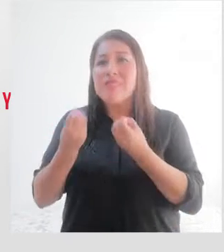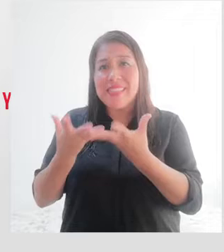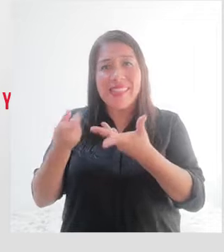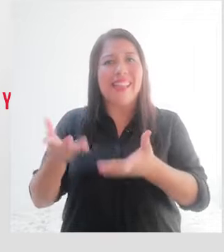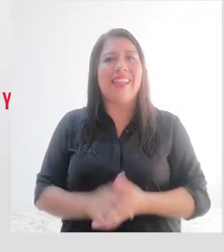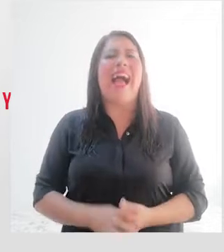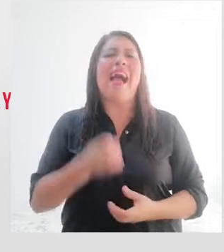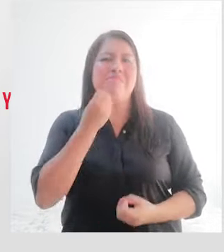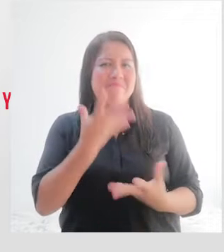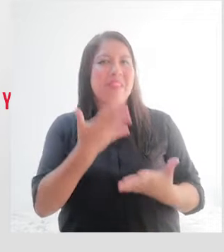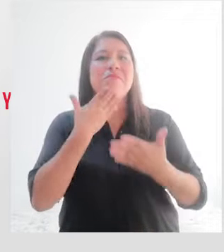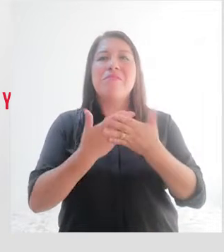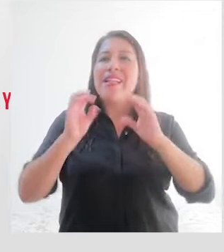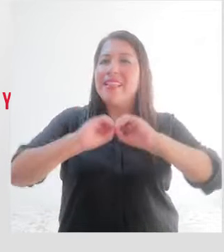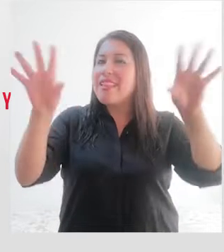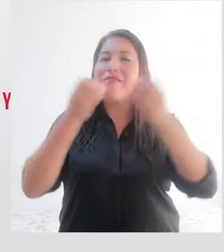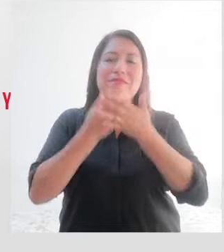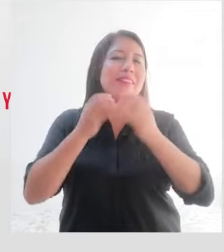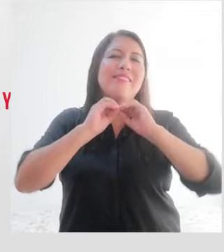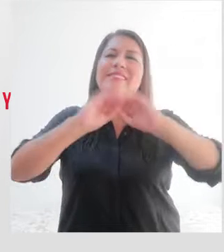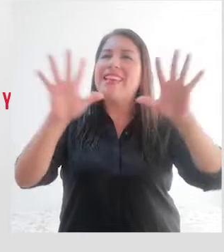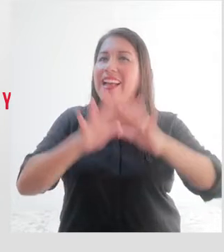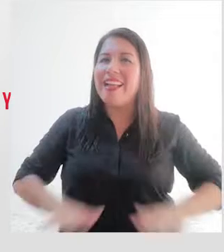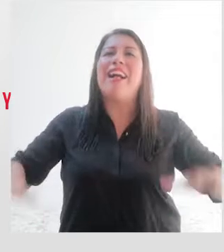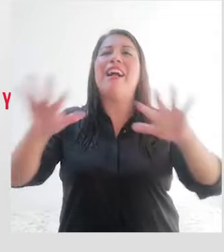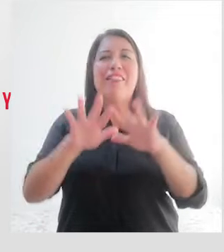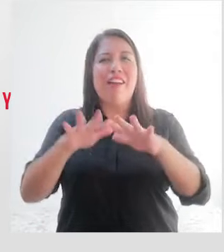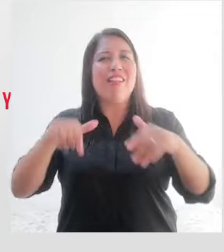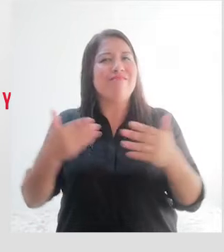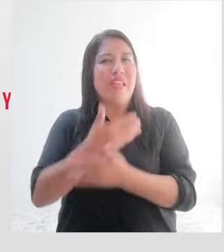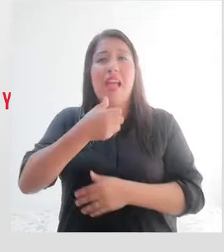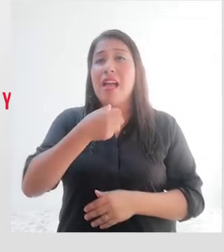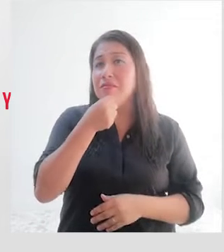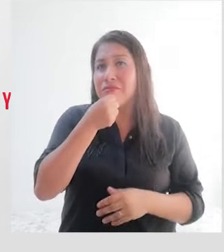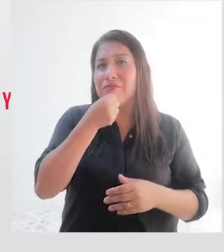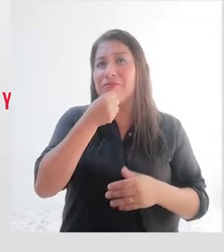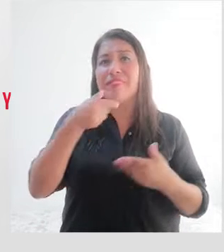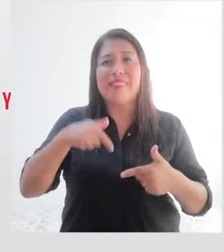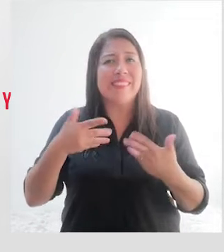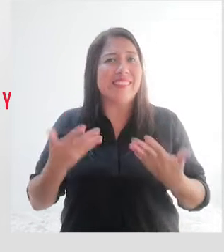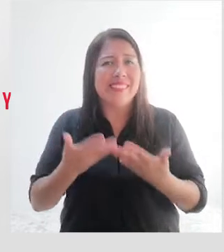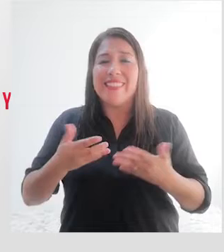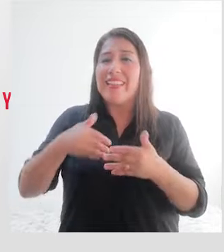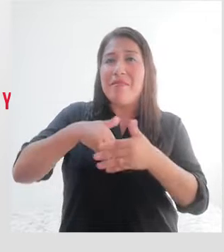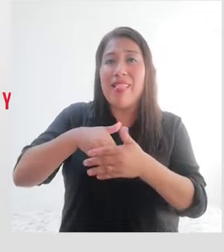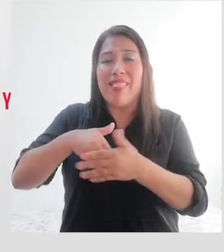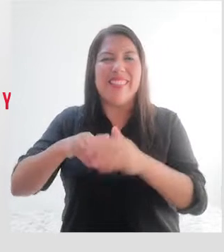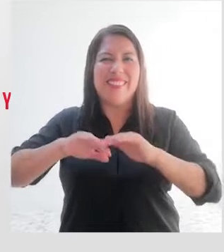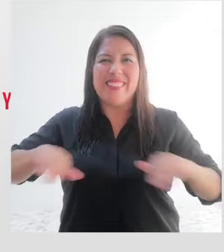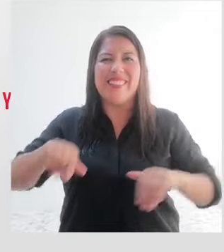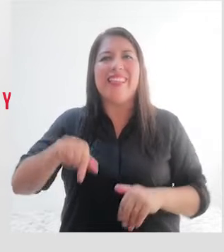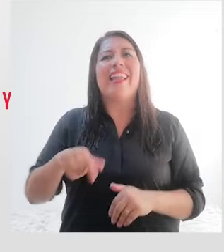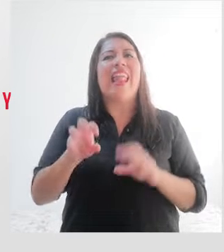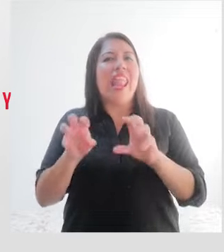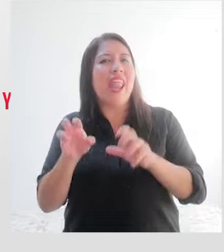¿Cómo estás, Enrique? Muy buenos días, buenos días a todos y todas. Nueva edición de Sin Barreras por Radio